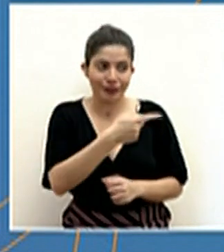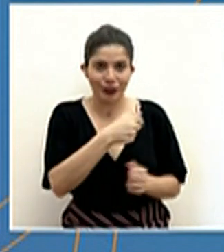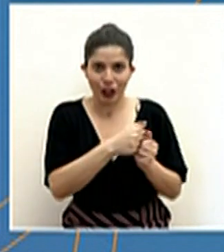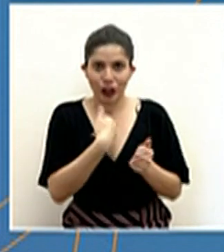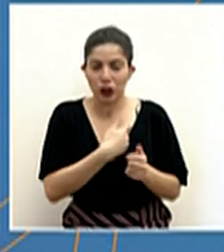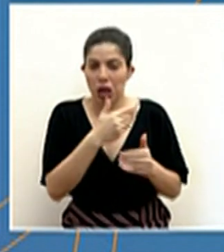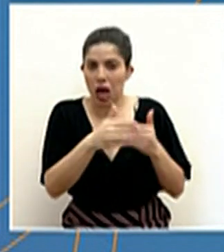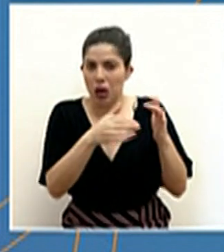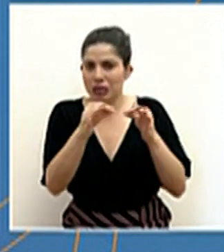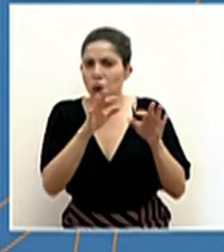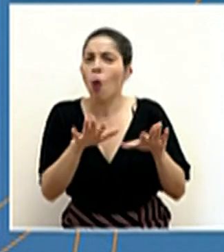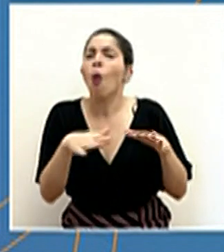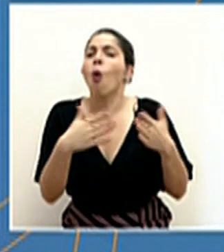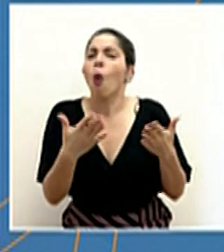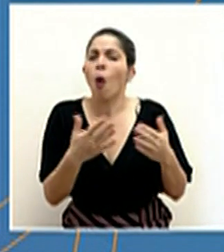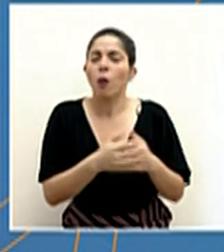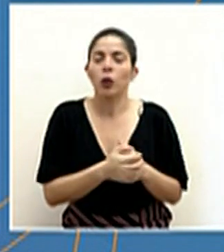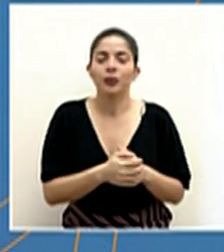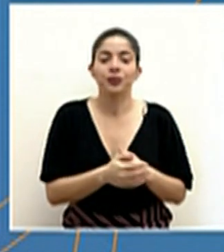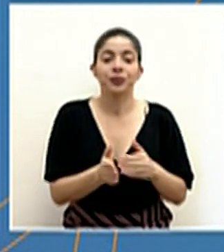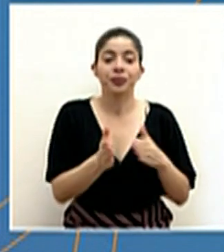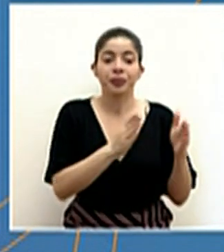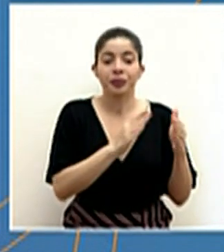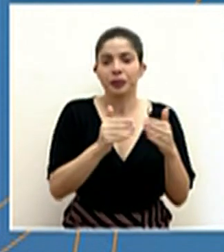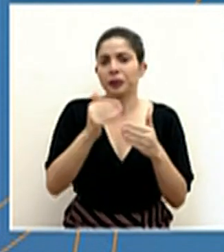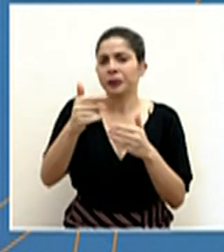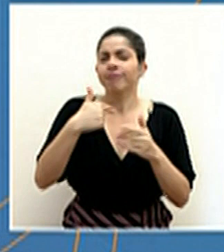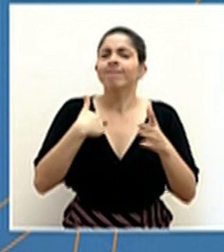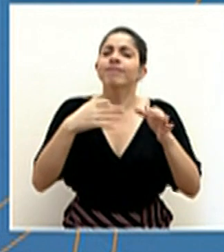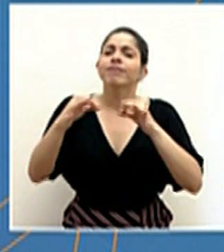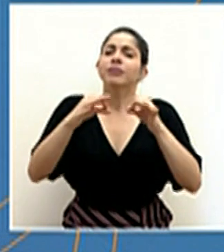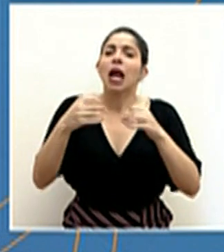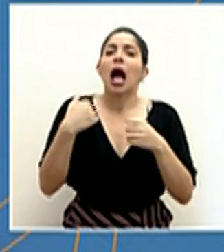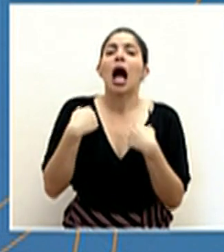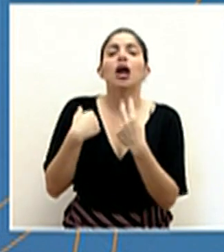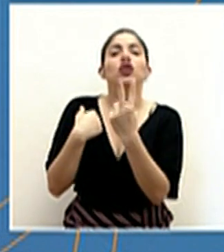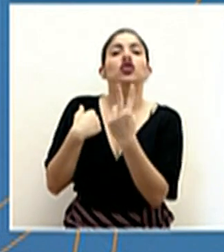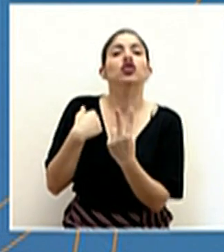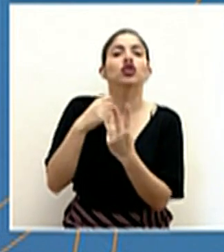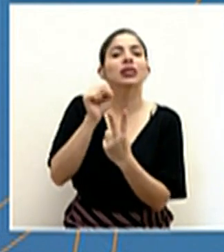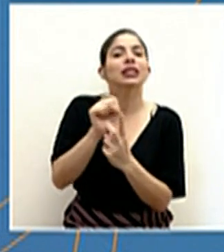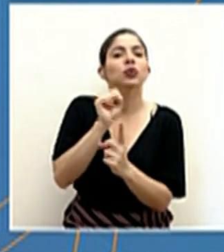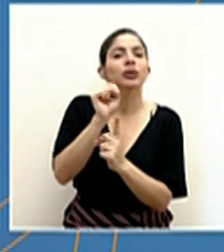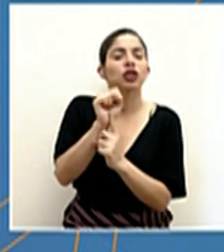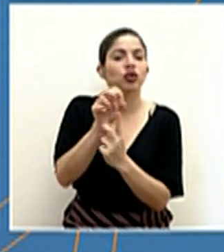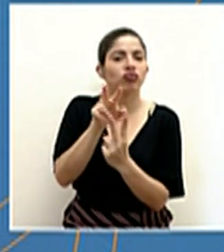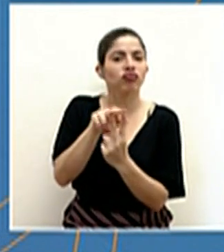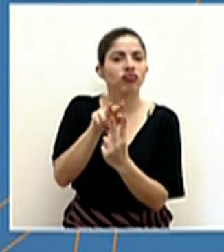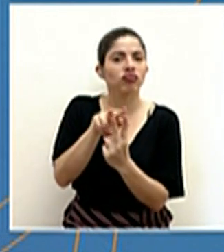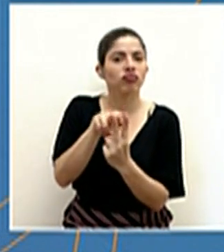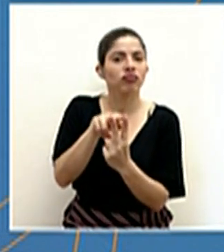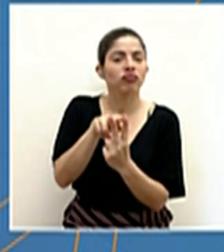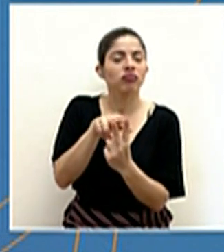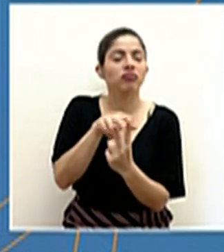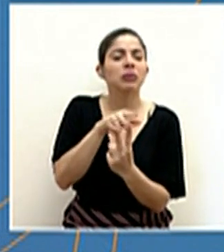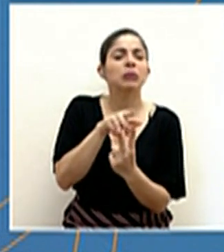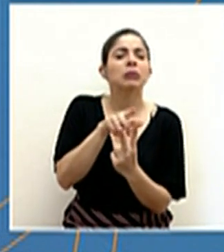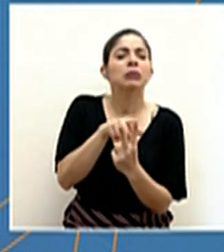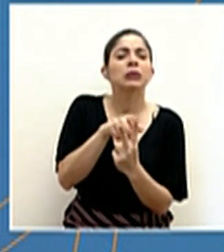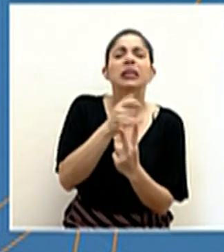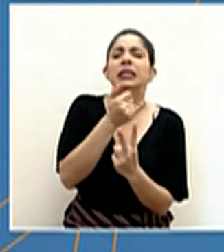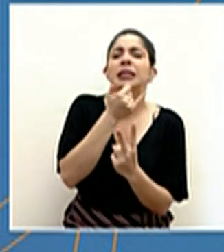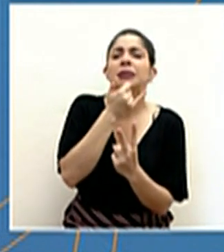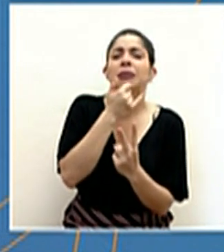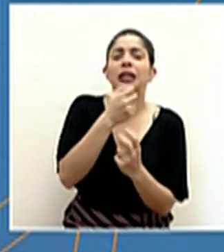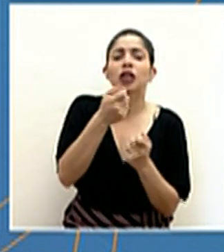acompañan. Para la siguiente quisiera explicar, hay dos escenarios. ¿Qué ocurre con los